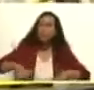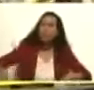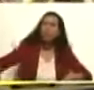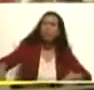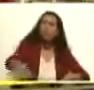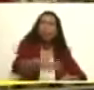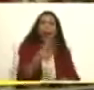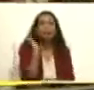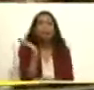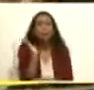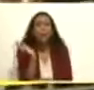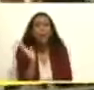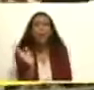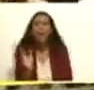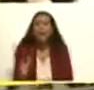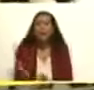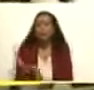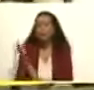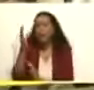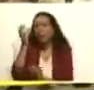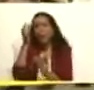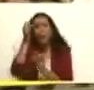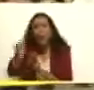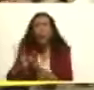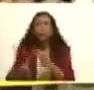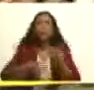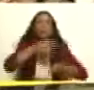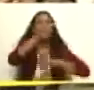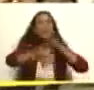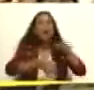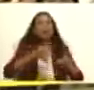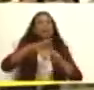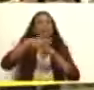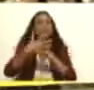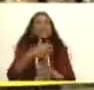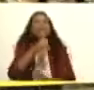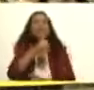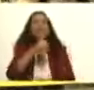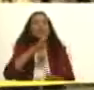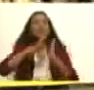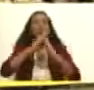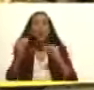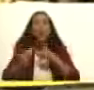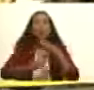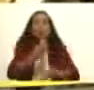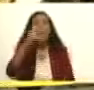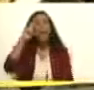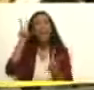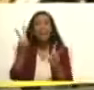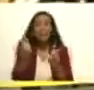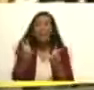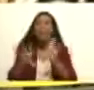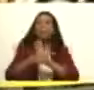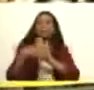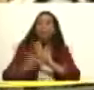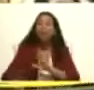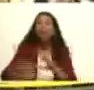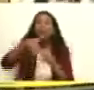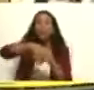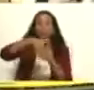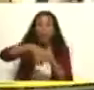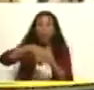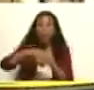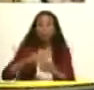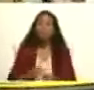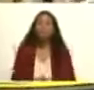en asambleas, en conferencias, ¿para qué? Bueno, para explicar, para informar todo lo referente al derecho soberano que tenemos sobre